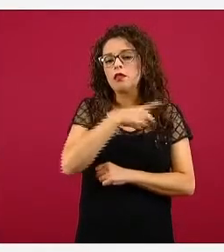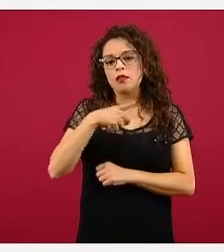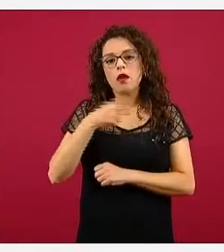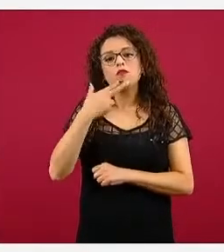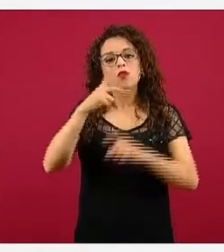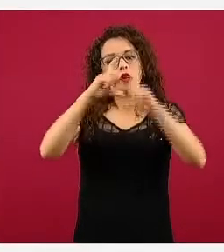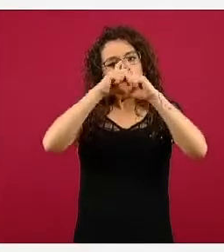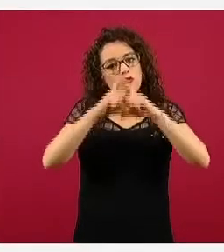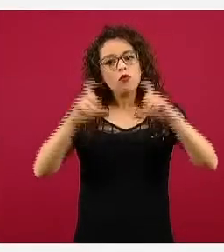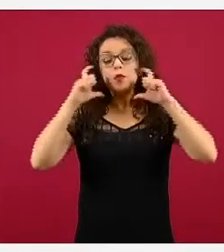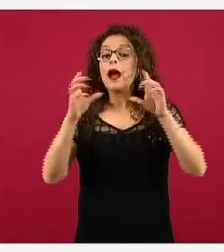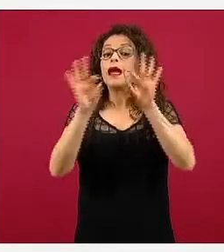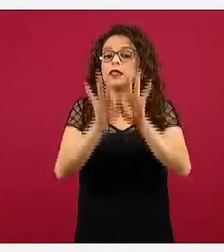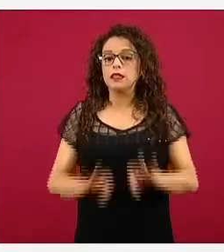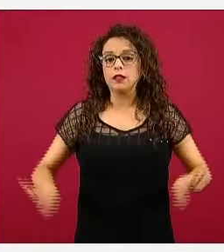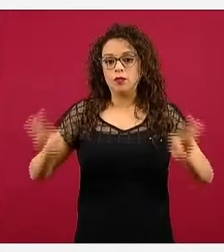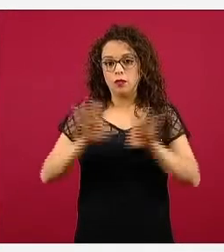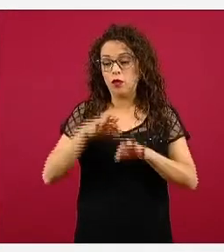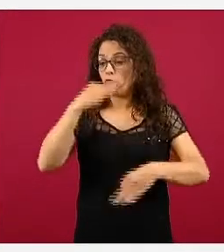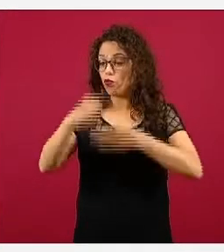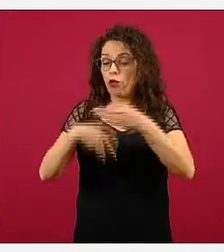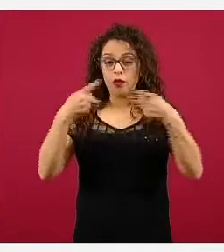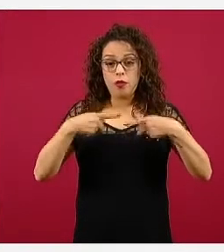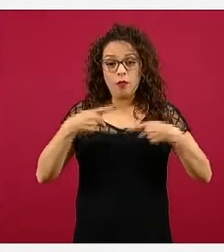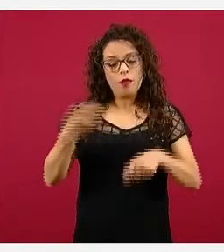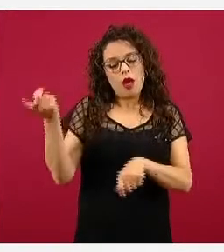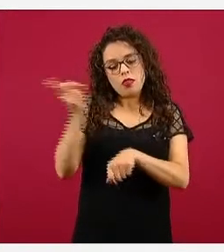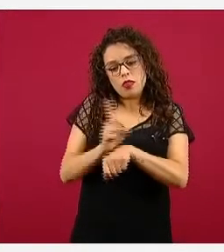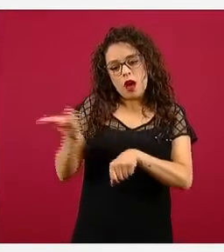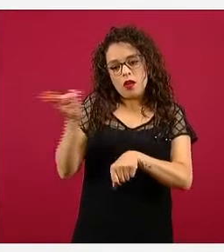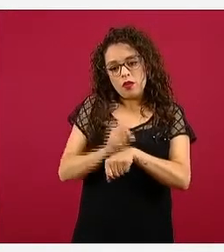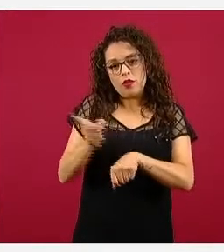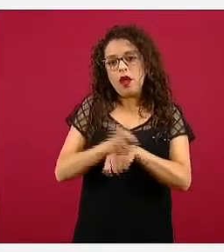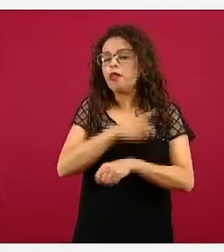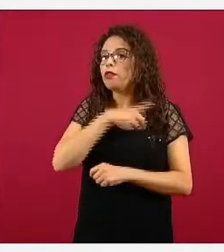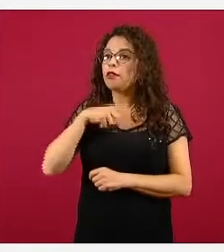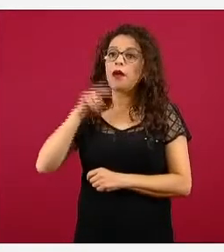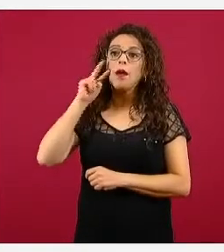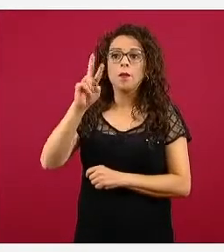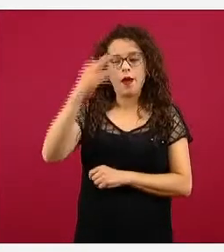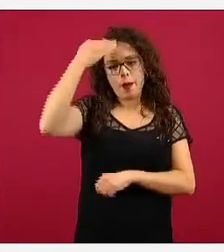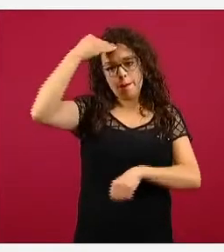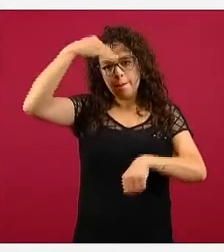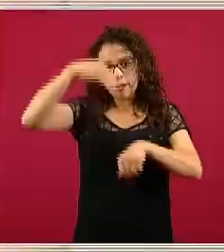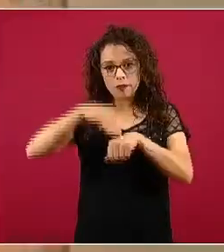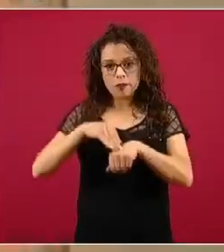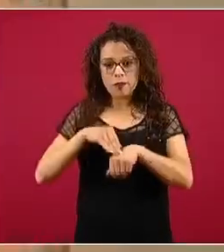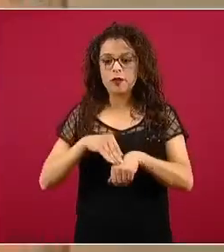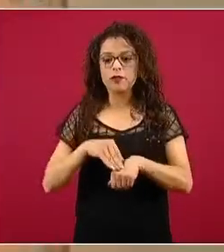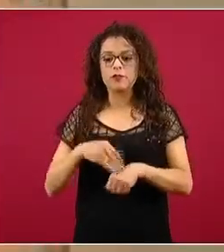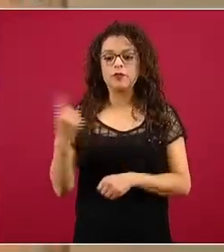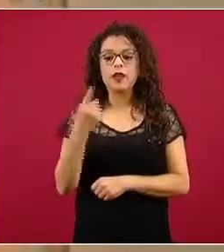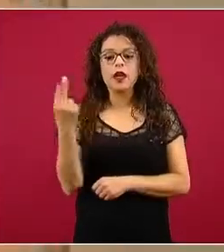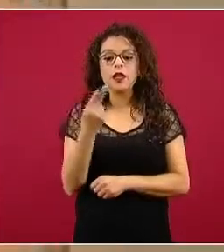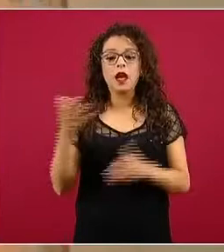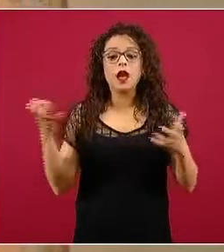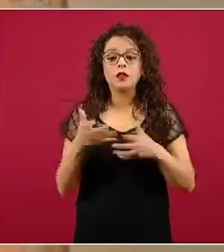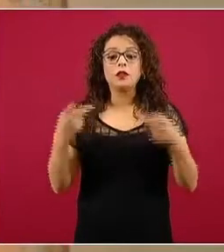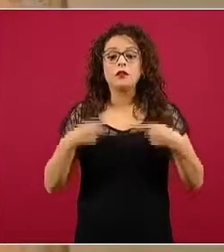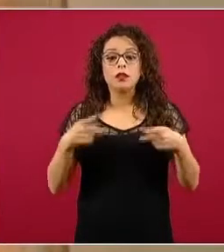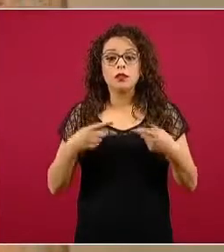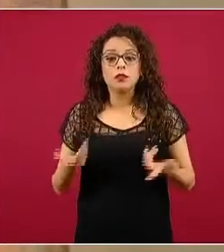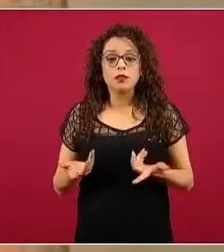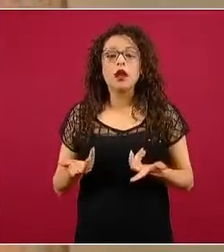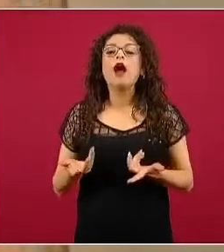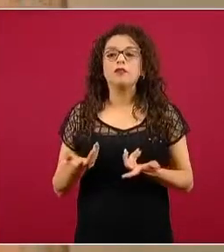recordárselo todos los días a los usuarios y a los operadores, y también qué es lo que tienen que hacer las personas, repitiendo un